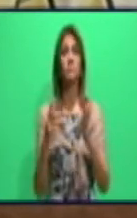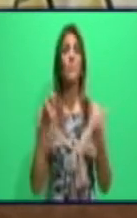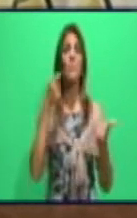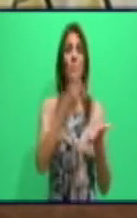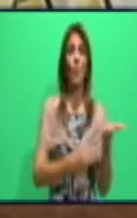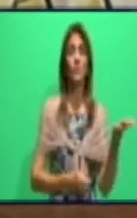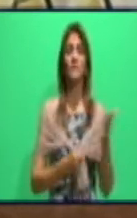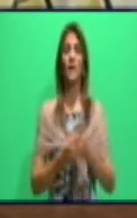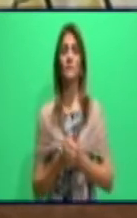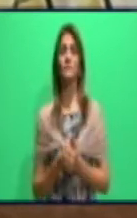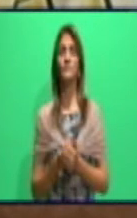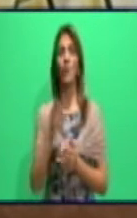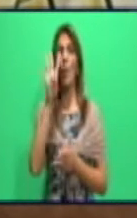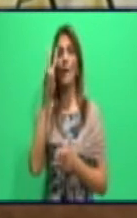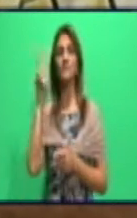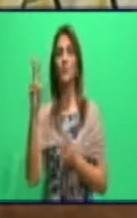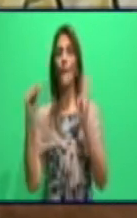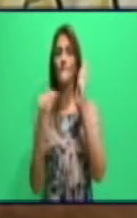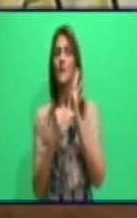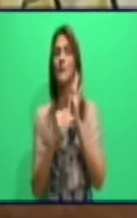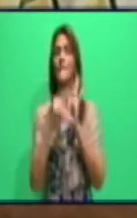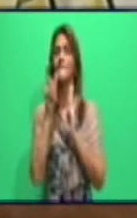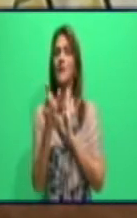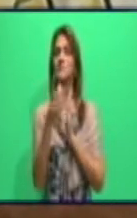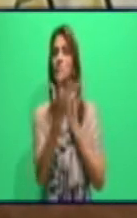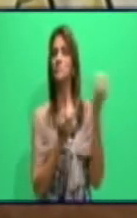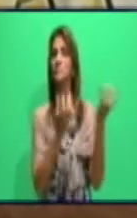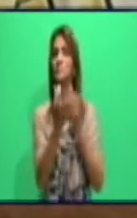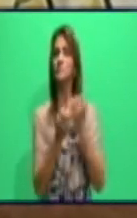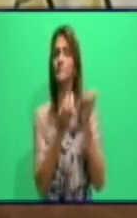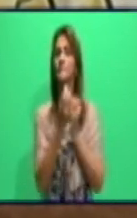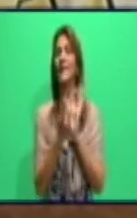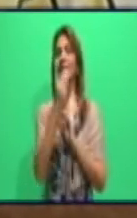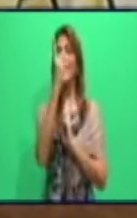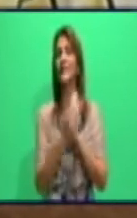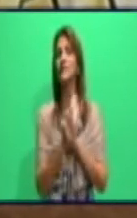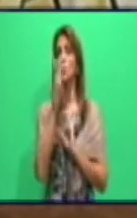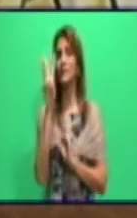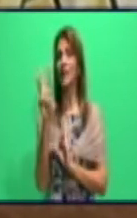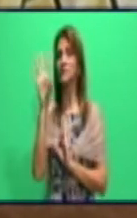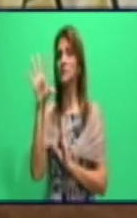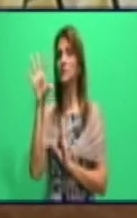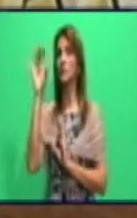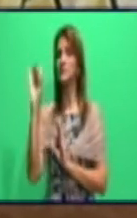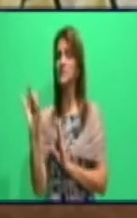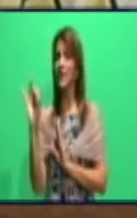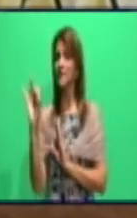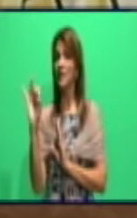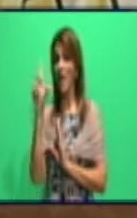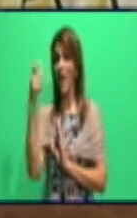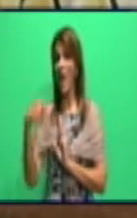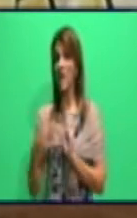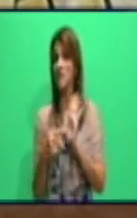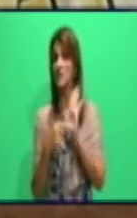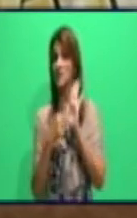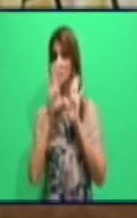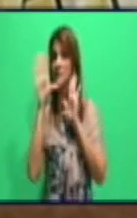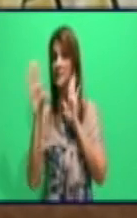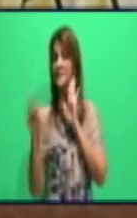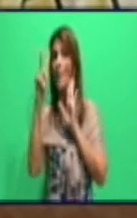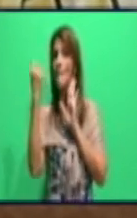importe de 42 mil pesos esto tipificado en el decreto 357 a partir de las diferentes